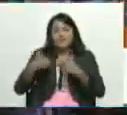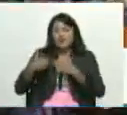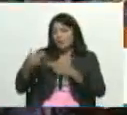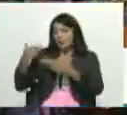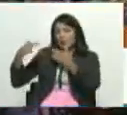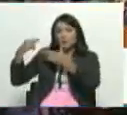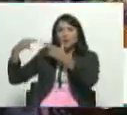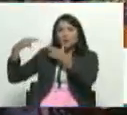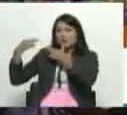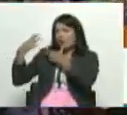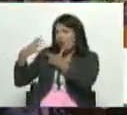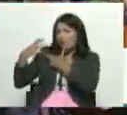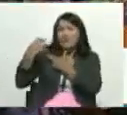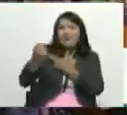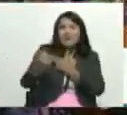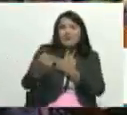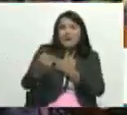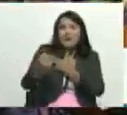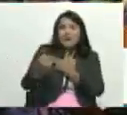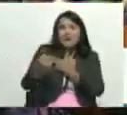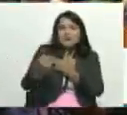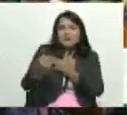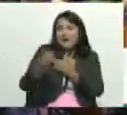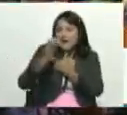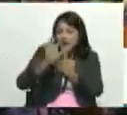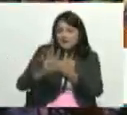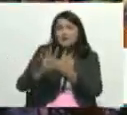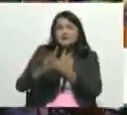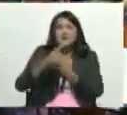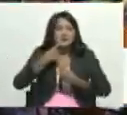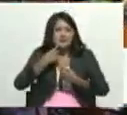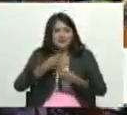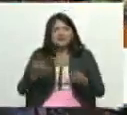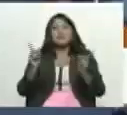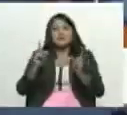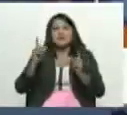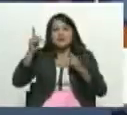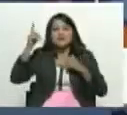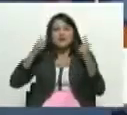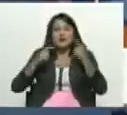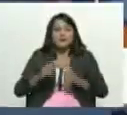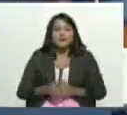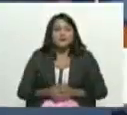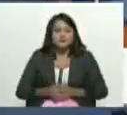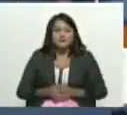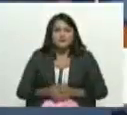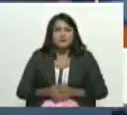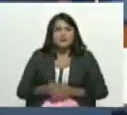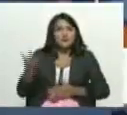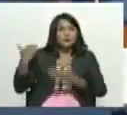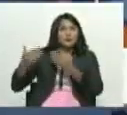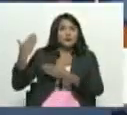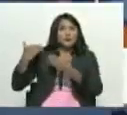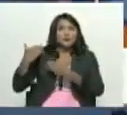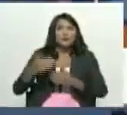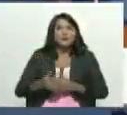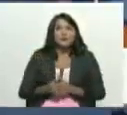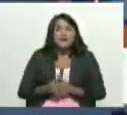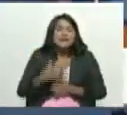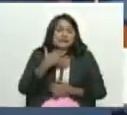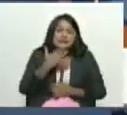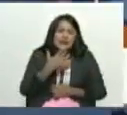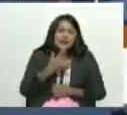un eterno retorno como lo dijo el comandante ya hacia hacia los tiempos de su de su despedida